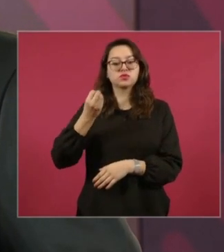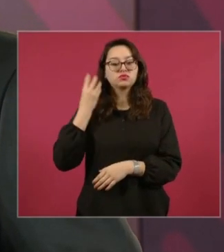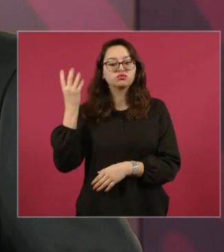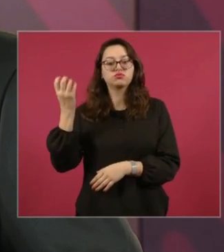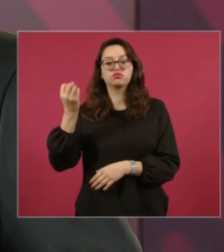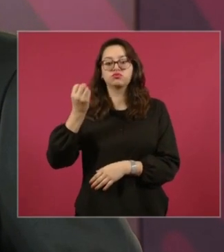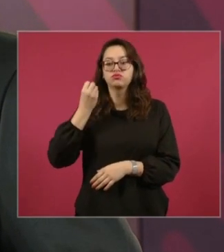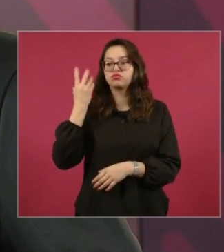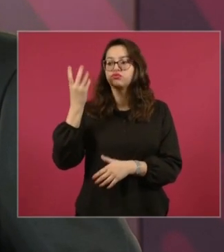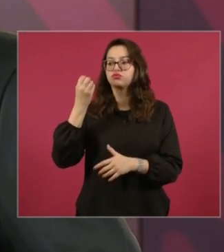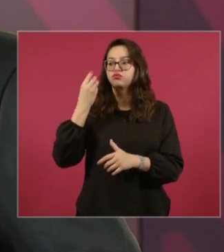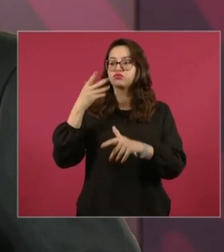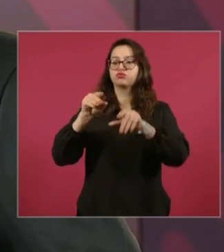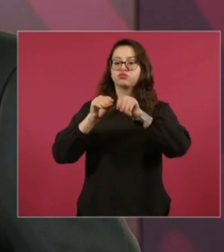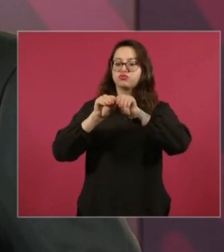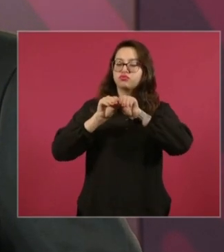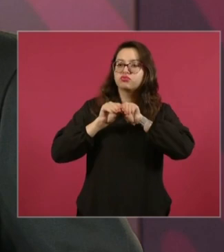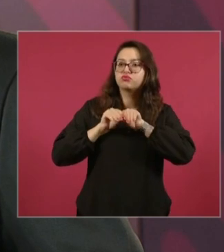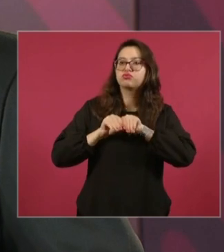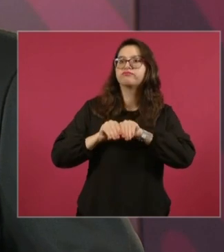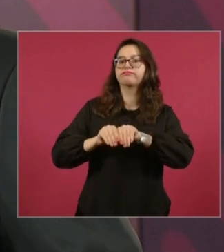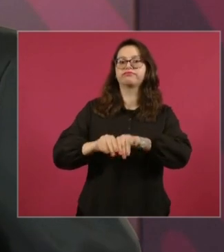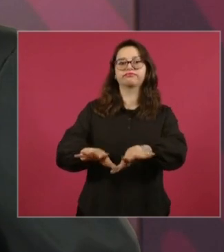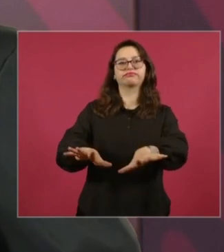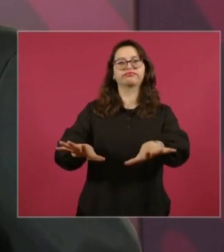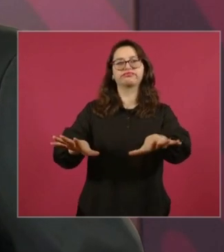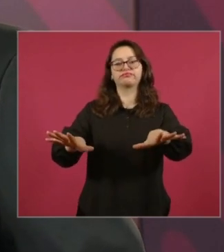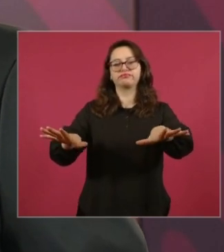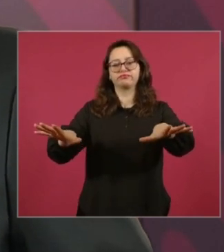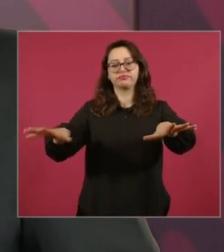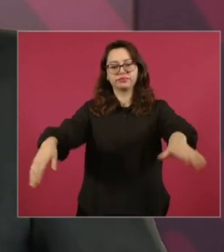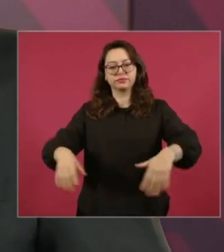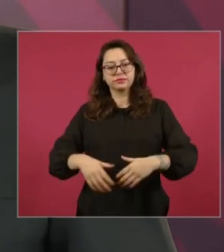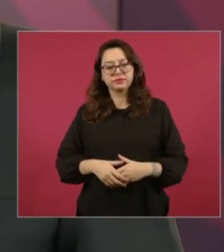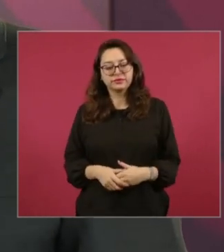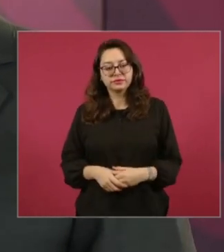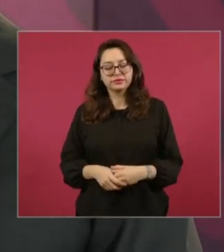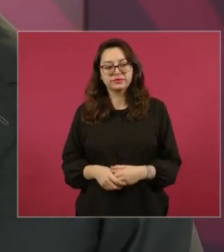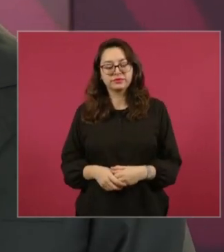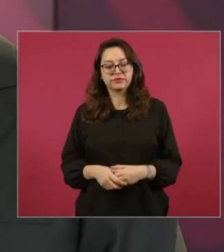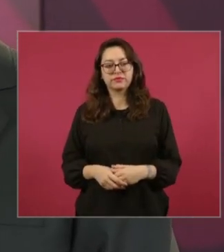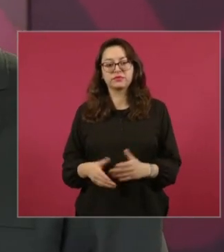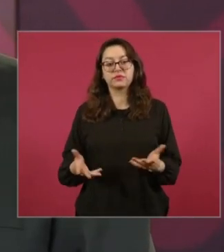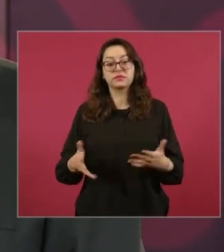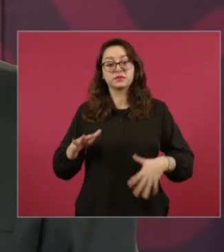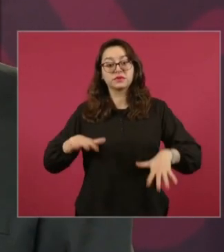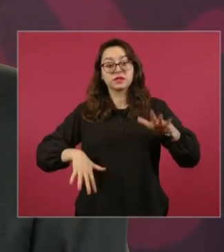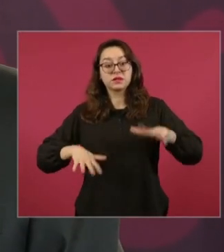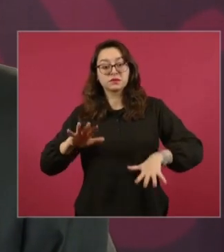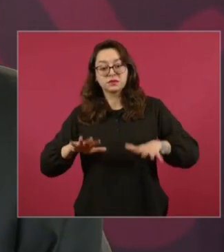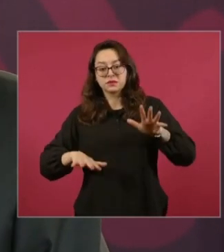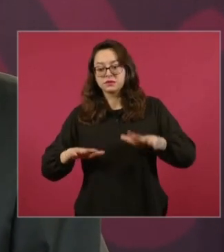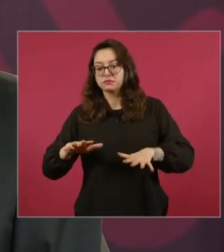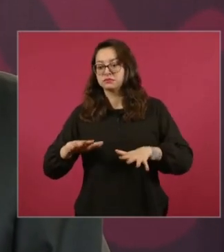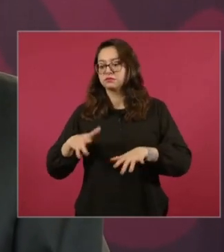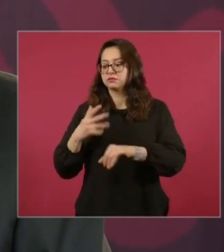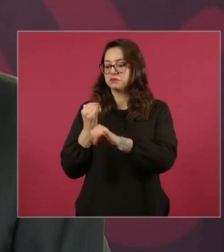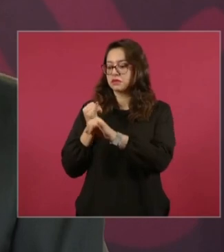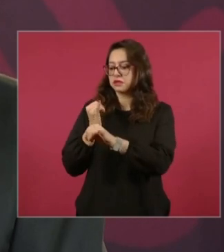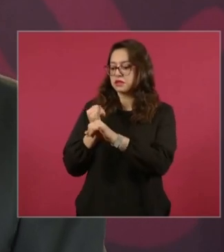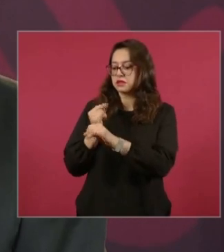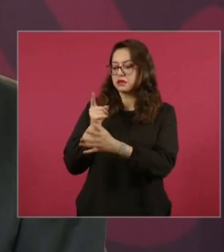videos en las redes, me comunico con